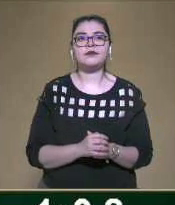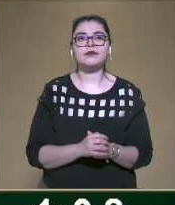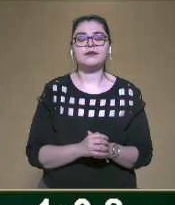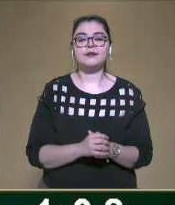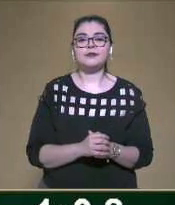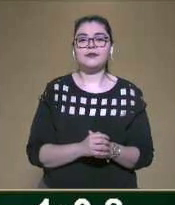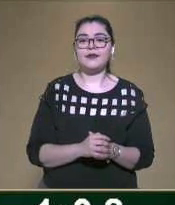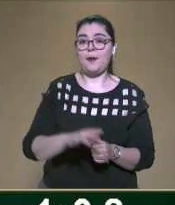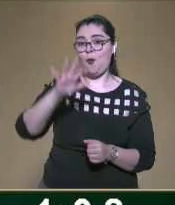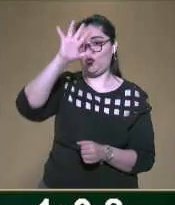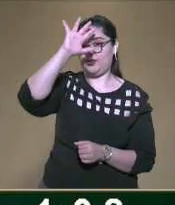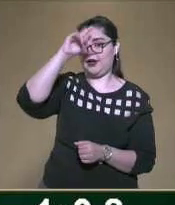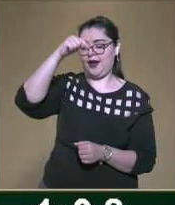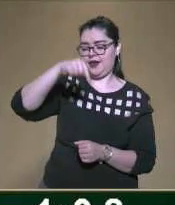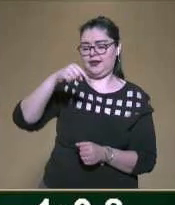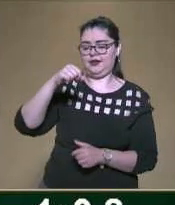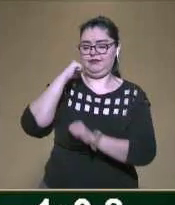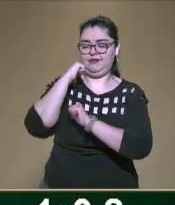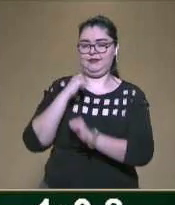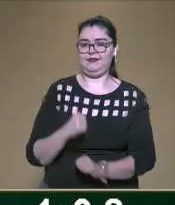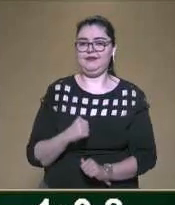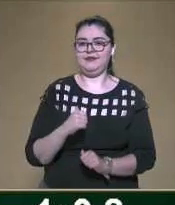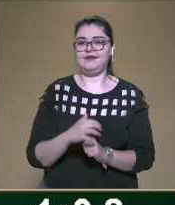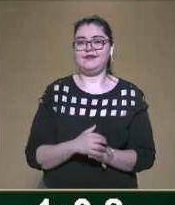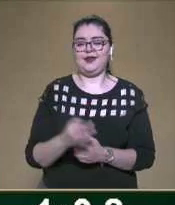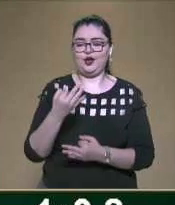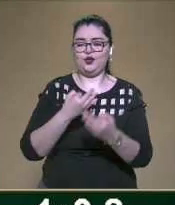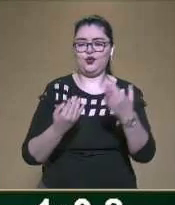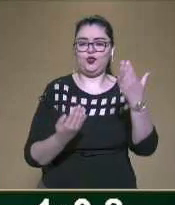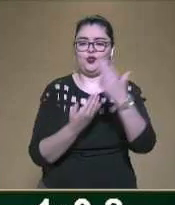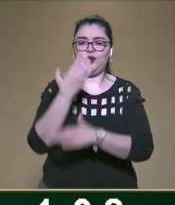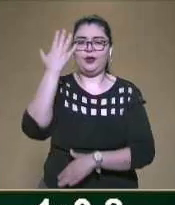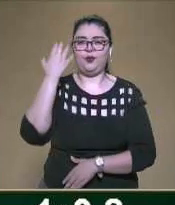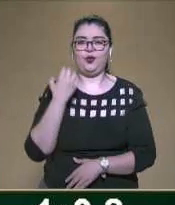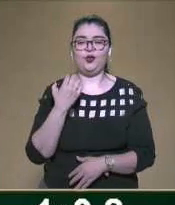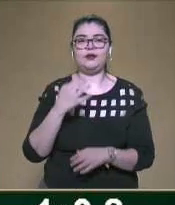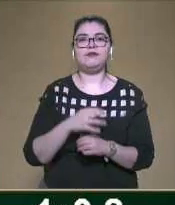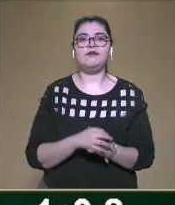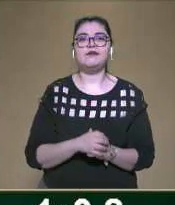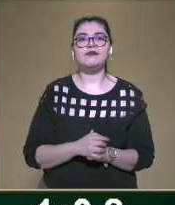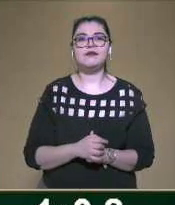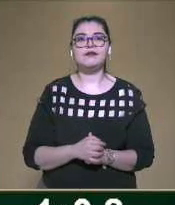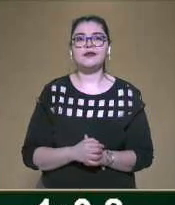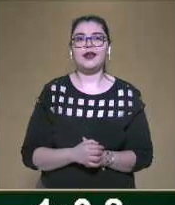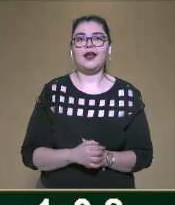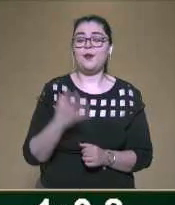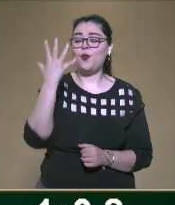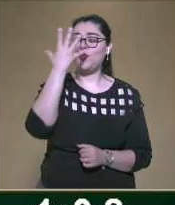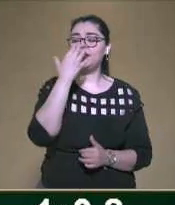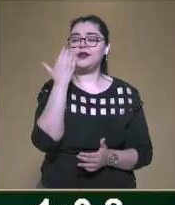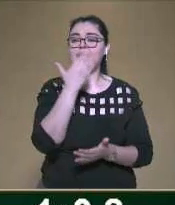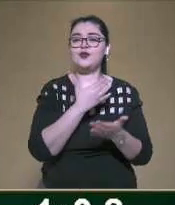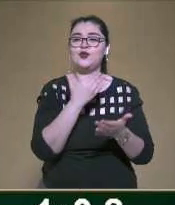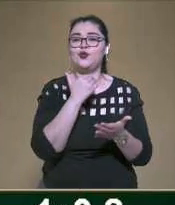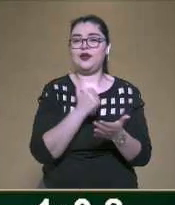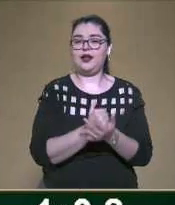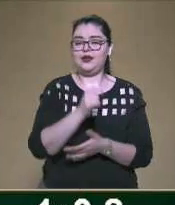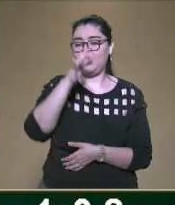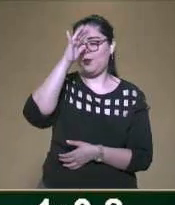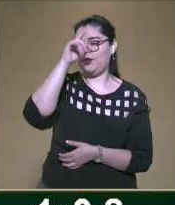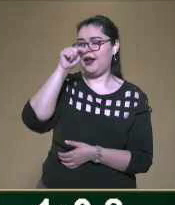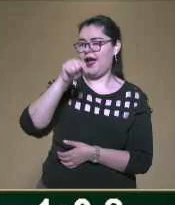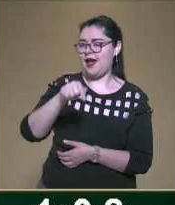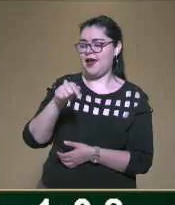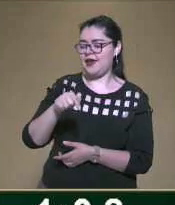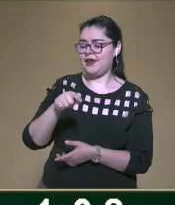de Monterrey. Ahorita lo mencionamos, la capital de nuestro estado es la bonita ciudad de Monterrey, donde ahí empezó toda